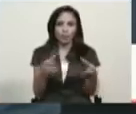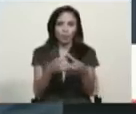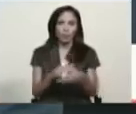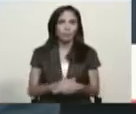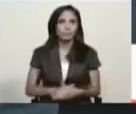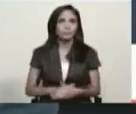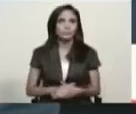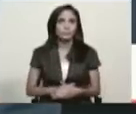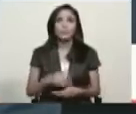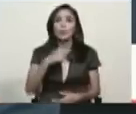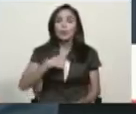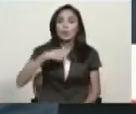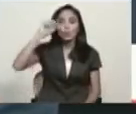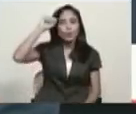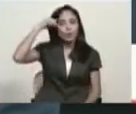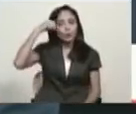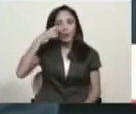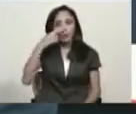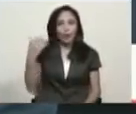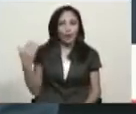Yo recuerdo este espacio, Aristóbulo.